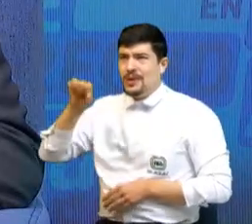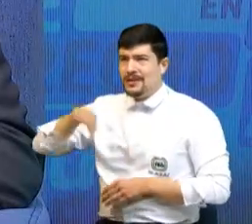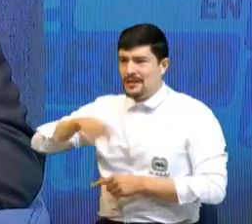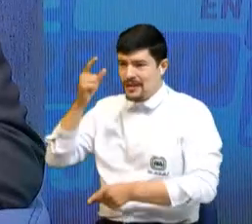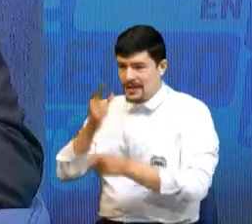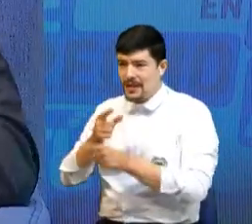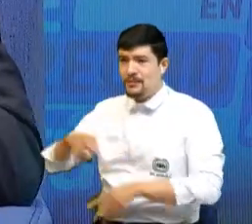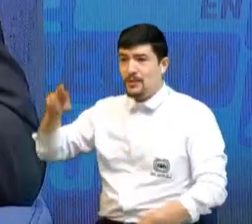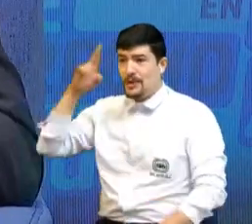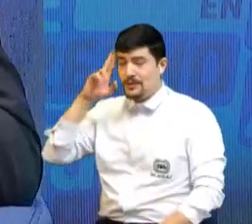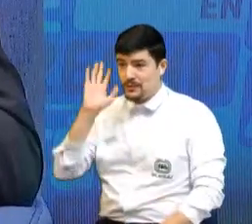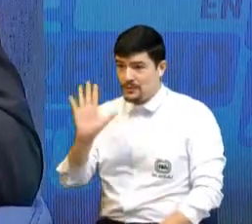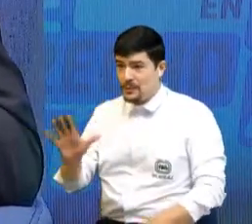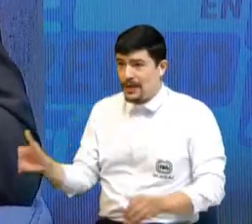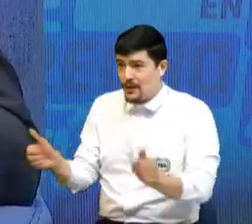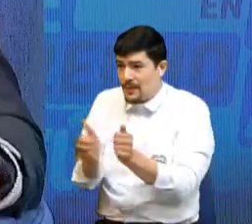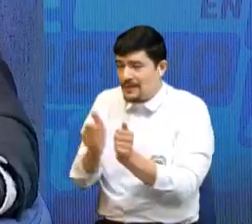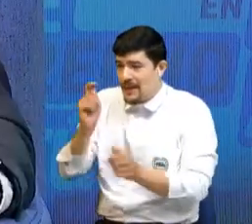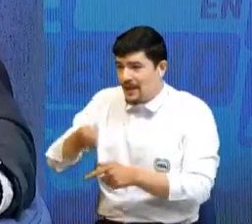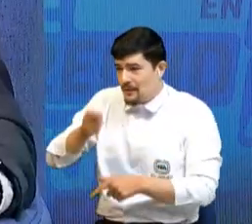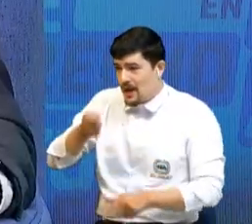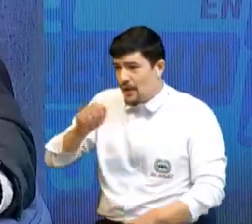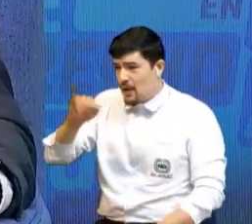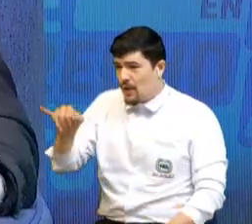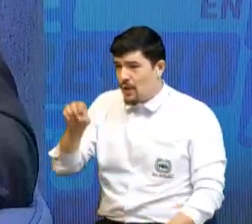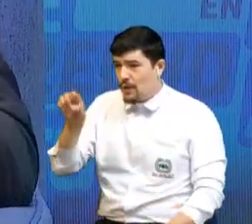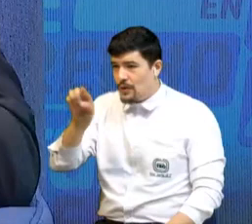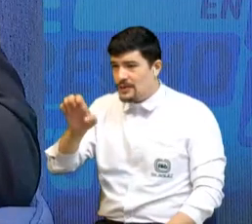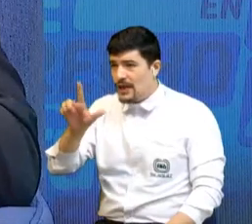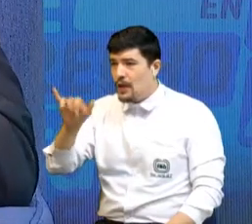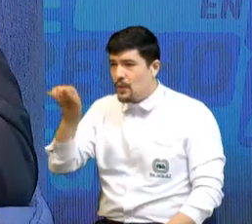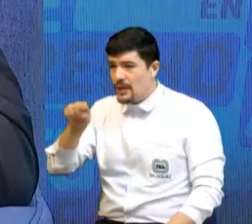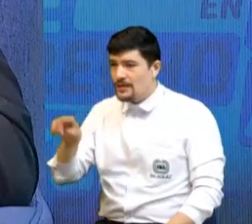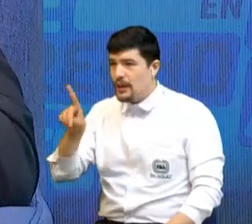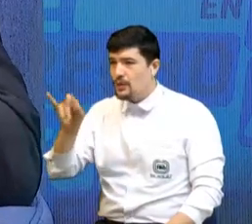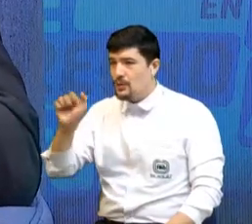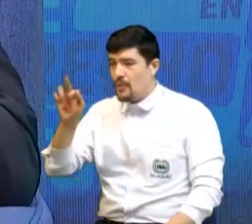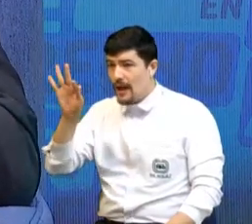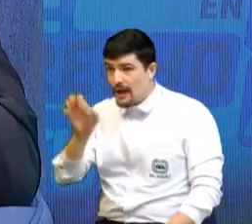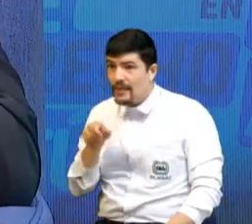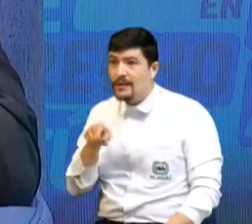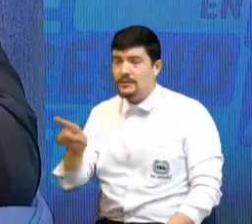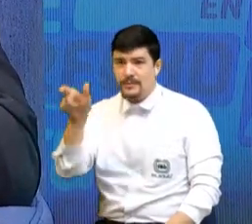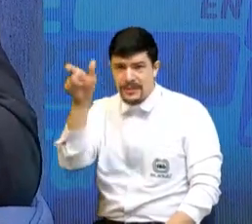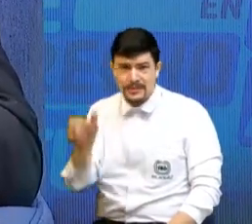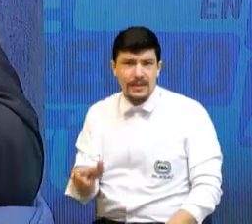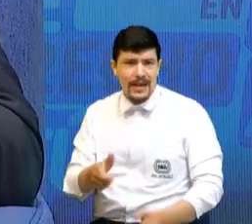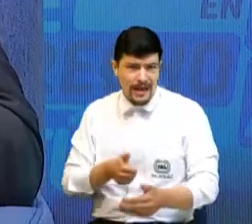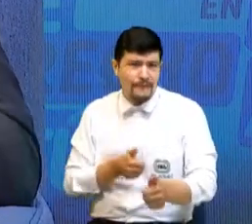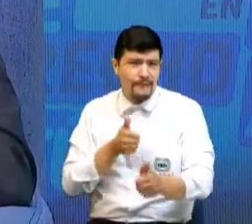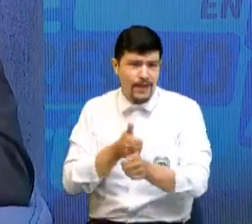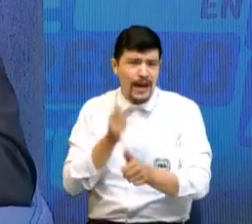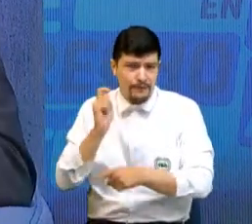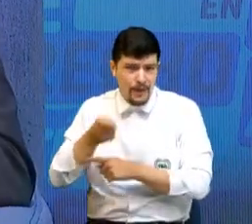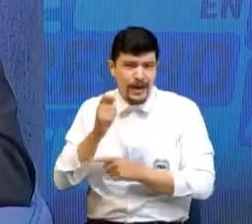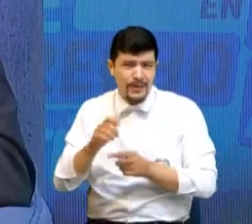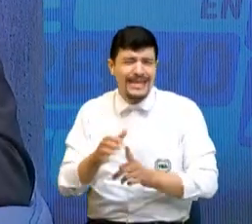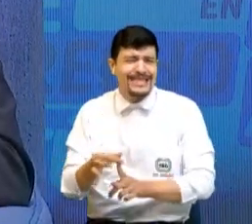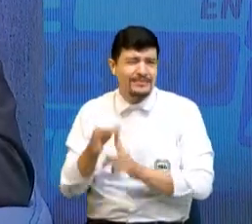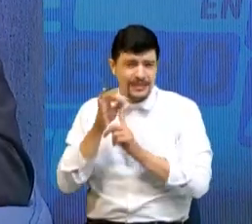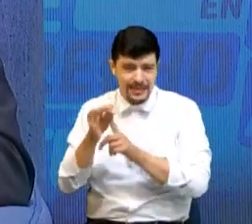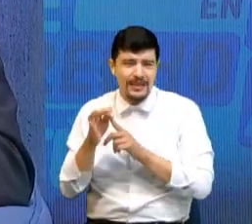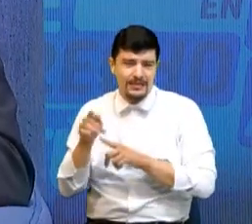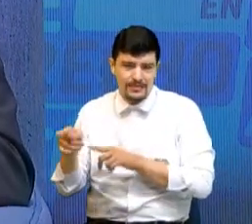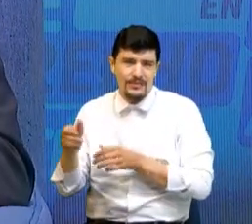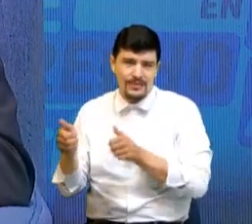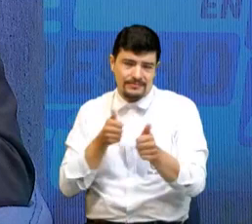José Luis Duarte, un defensor de este tipo de situaciones, quien va a orientar un caso particular. Y por supuesto vamos a estar recibiendo las